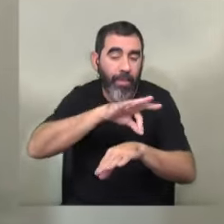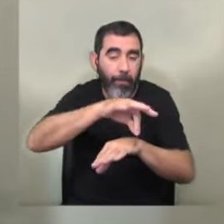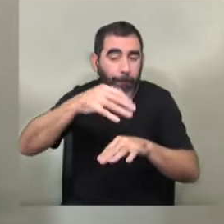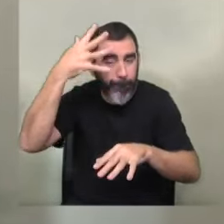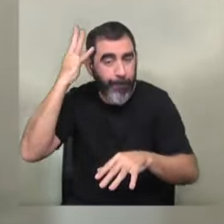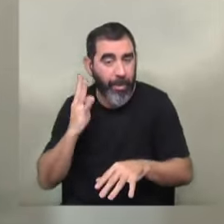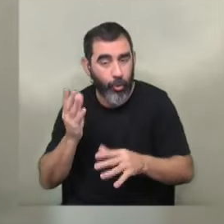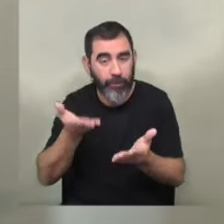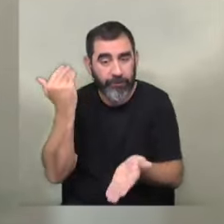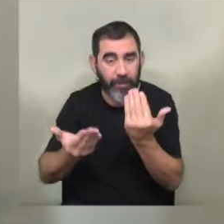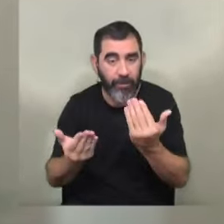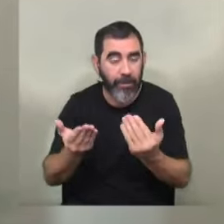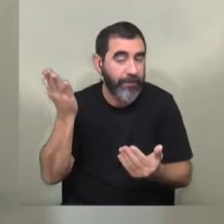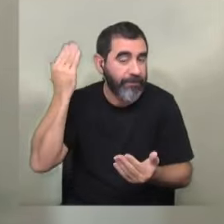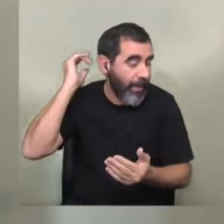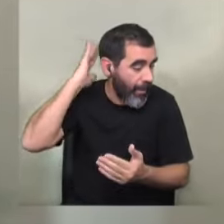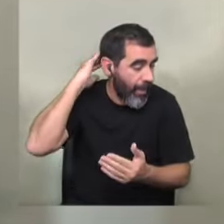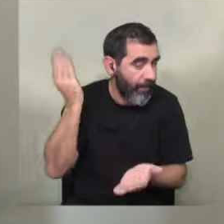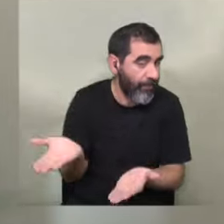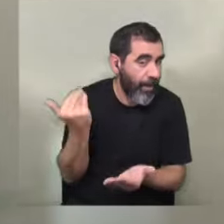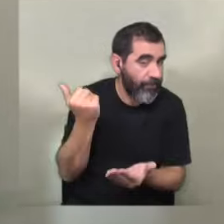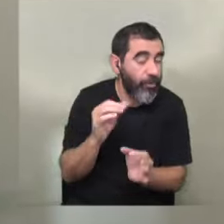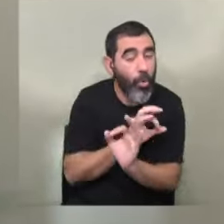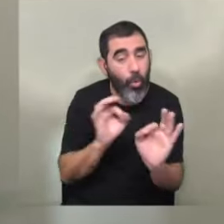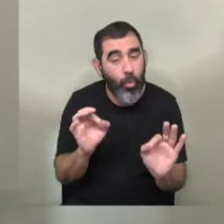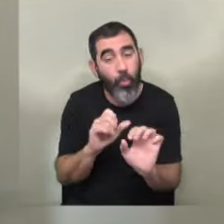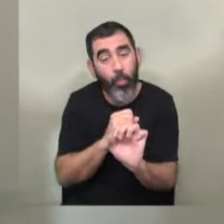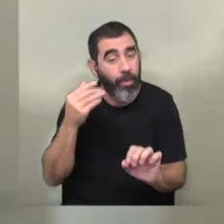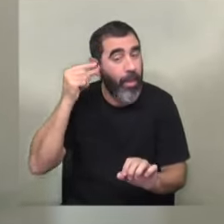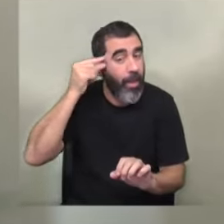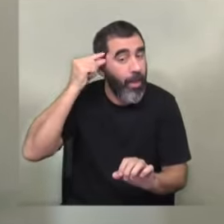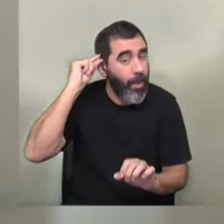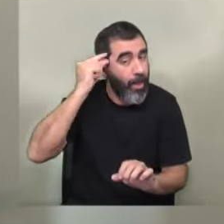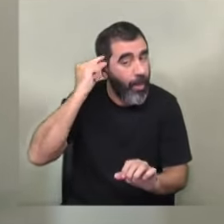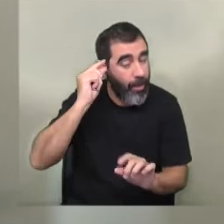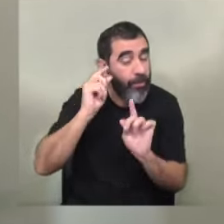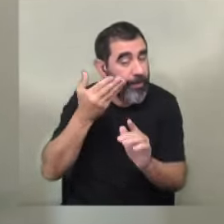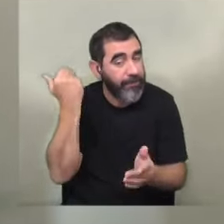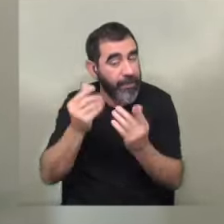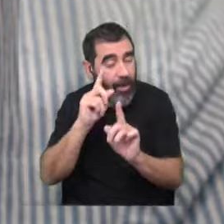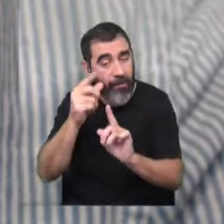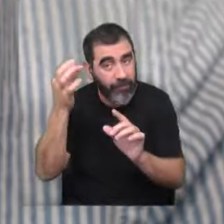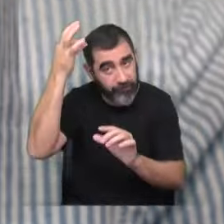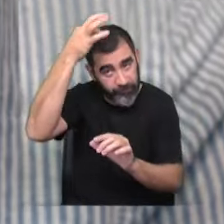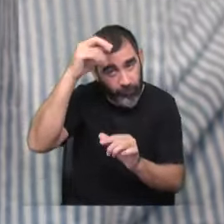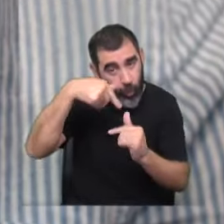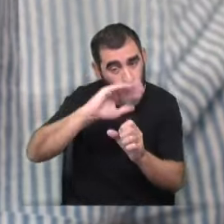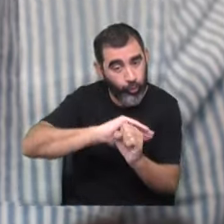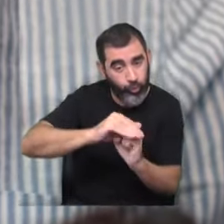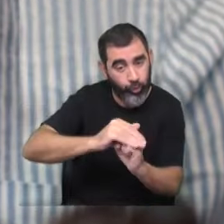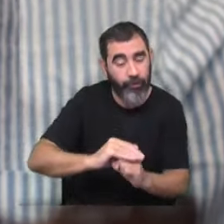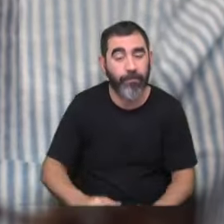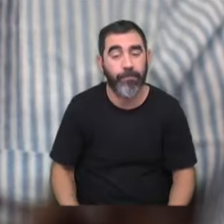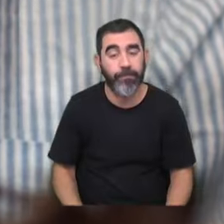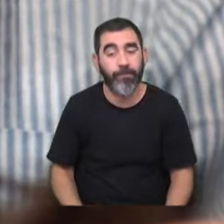que saquemos. Muchas veces sacamos de la zona occipital o podemos sacar de la zona lateral del cuero cabelludo.